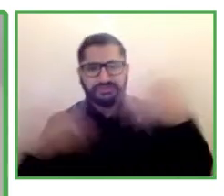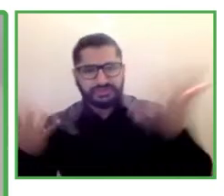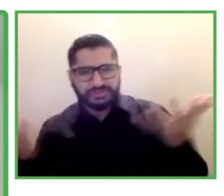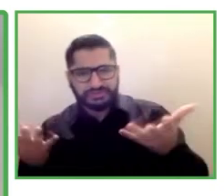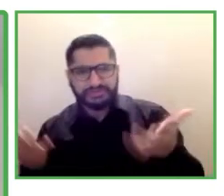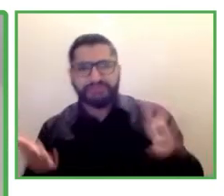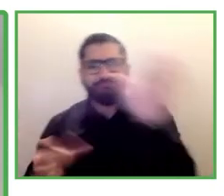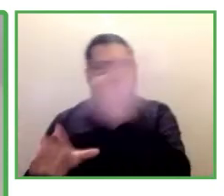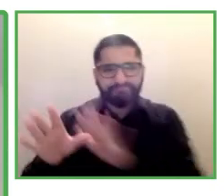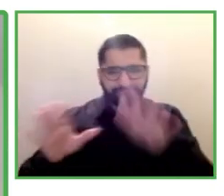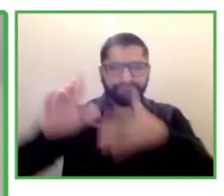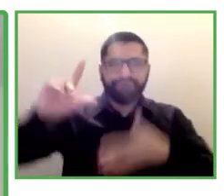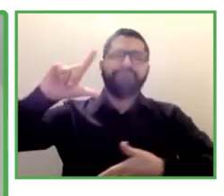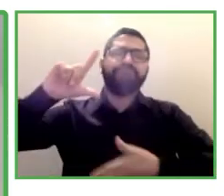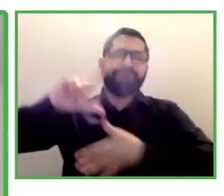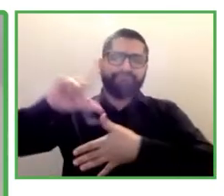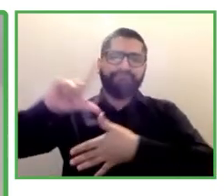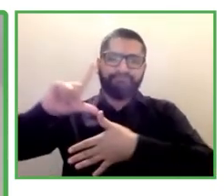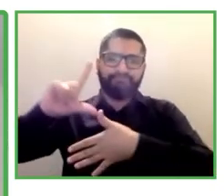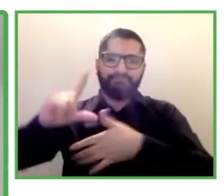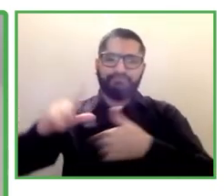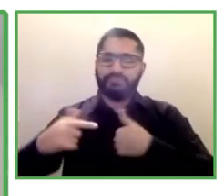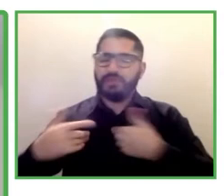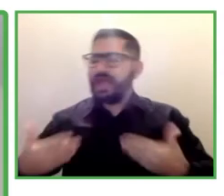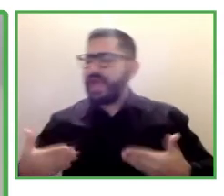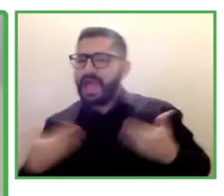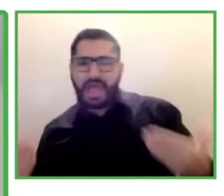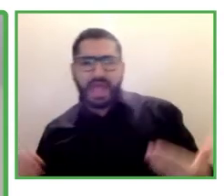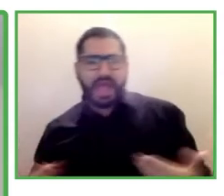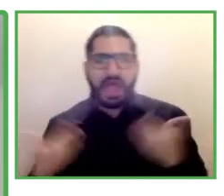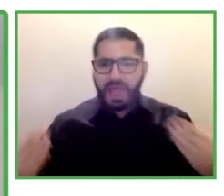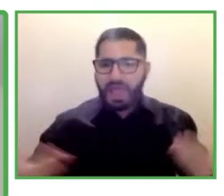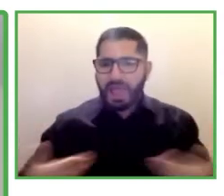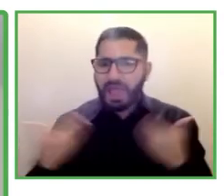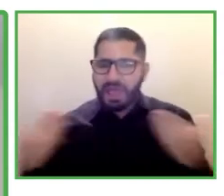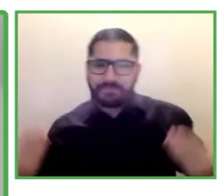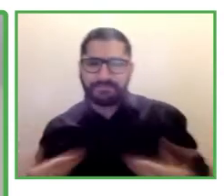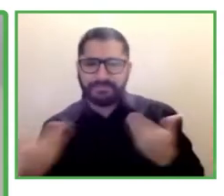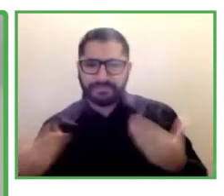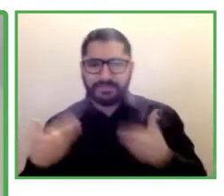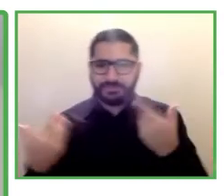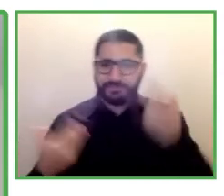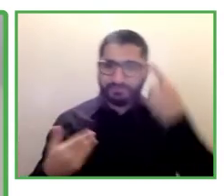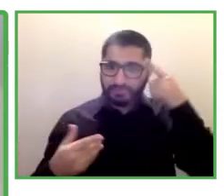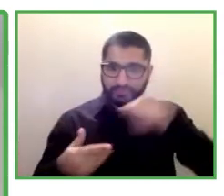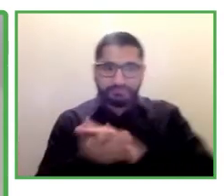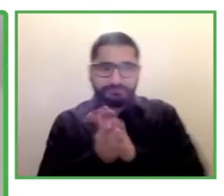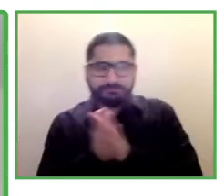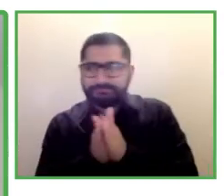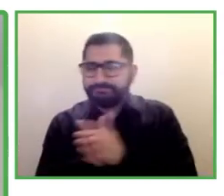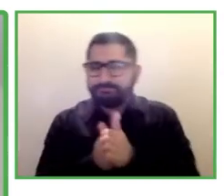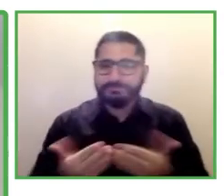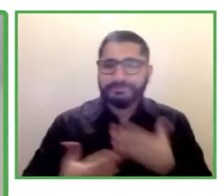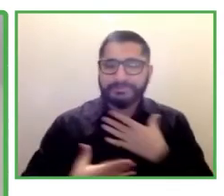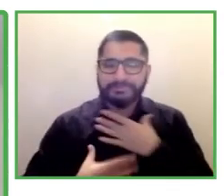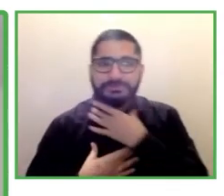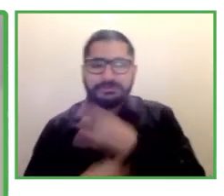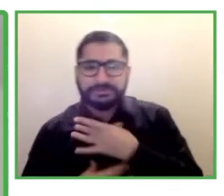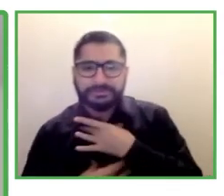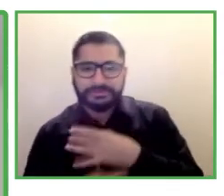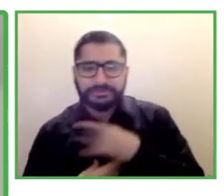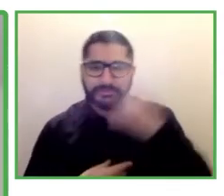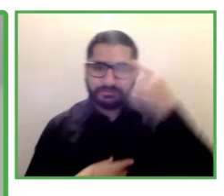muy feliz y ansiosa de escuchar todas las excelentes presentaciones de esta sesión y de todo el programa. Hoy